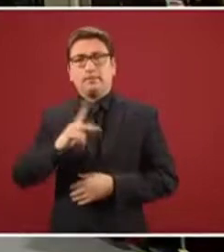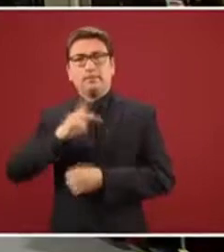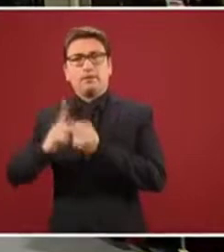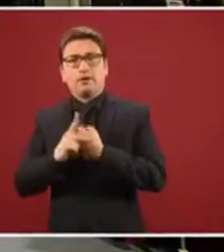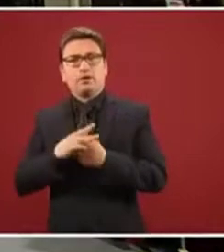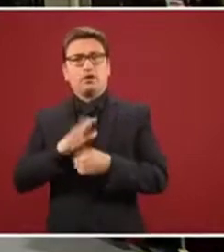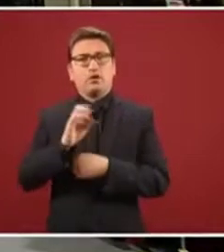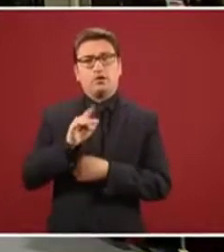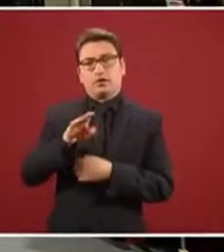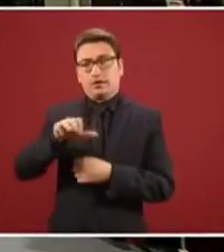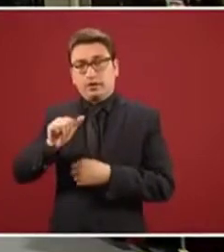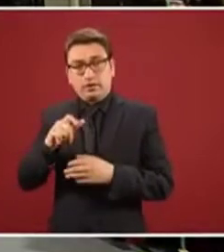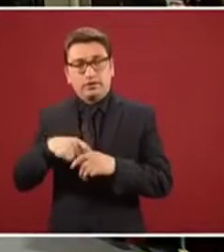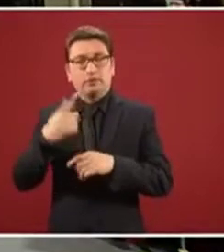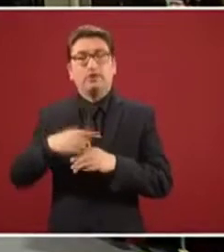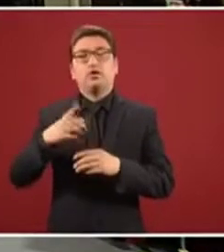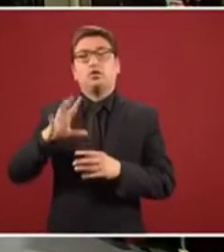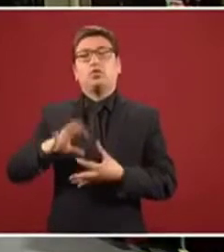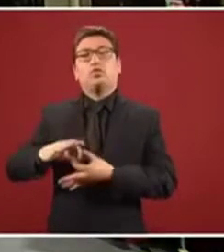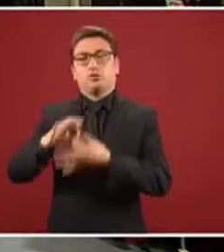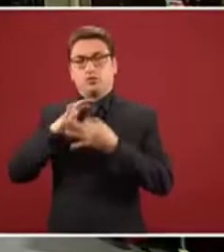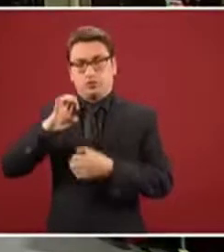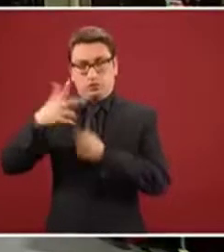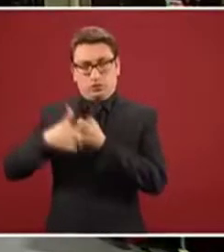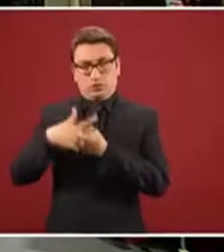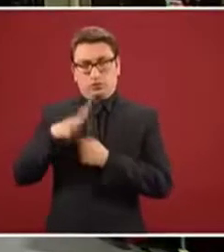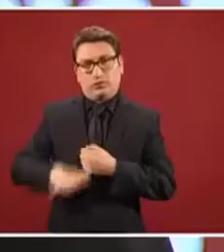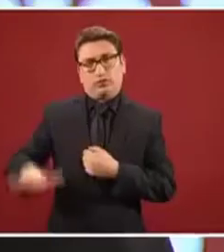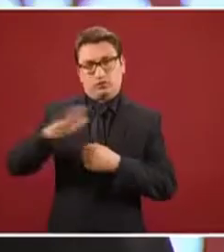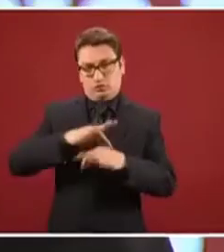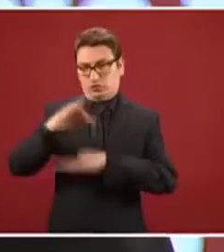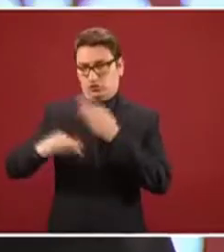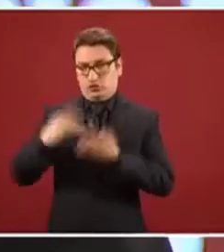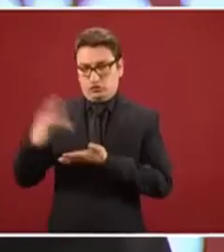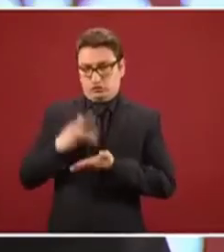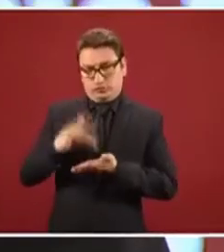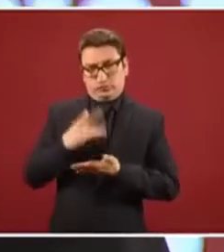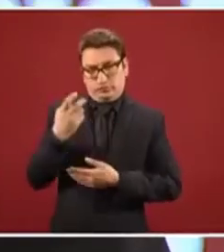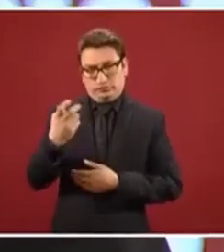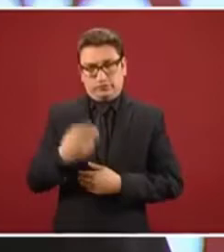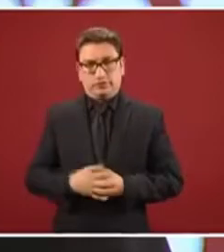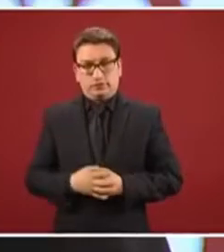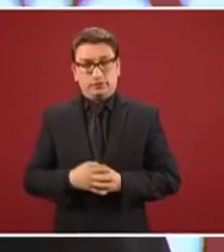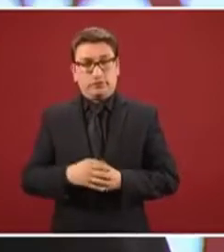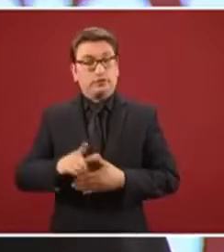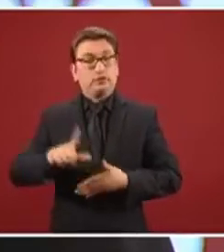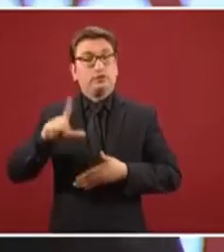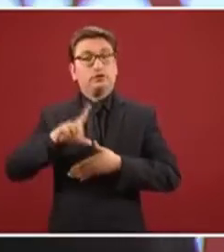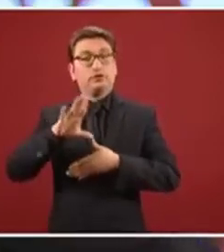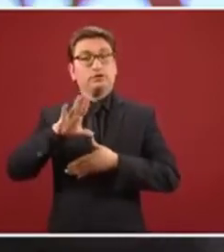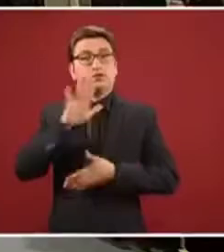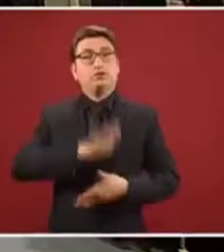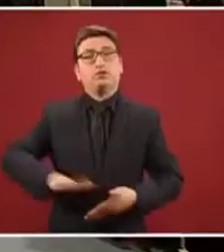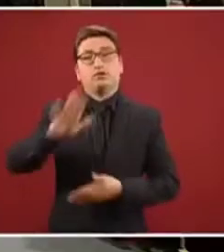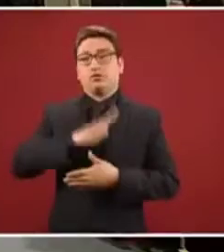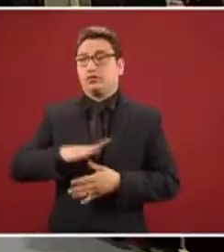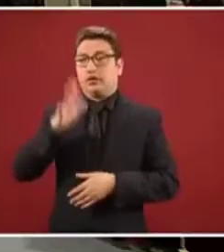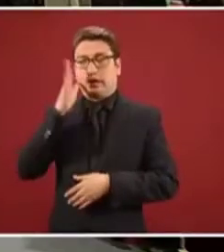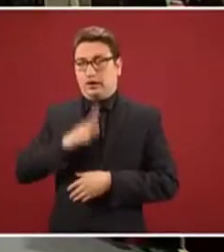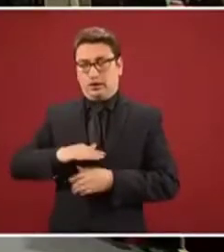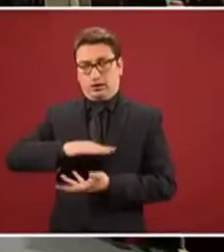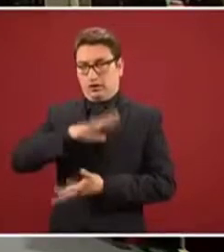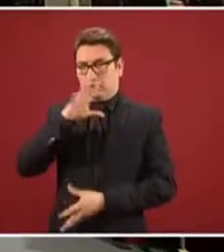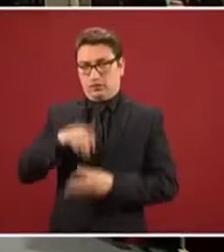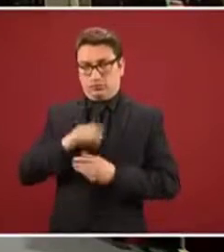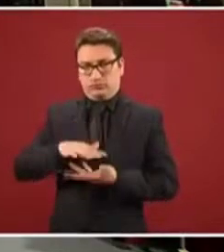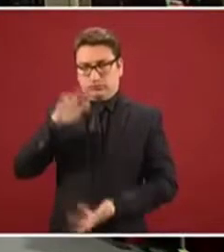qué? Bueno, por ejemplo, la Unión Europea. Todos los países de la Unión Europea nos han hablado. ¿Y de Latinoamérica? Uf, casi todos,